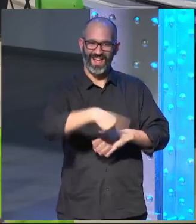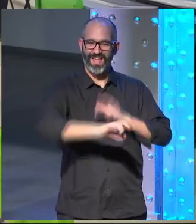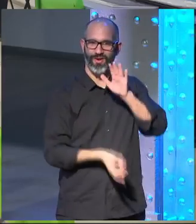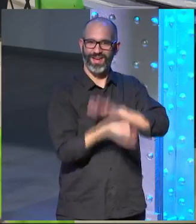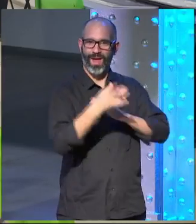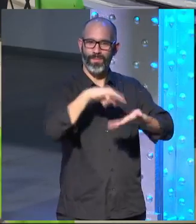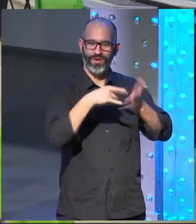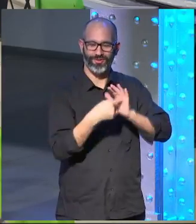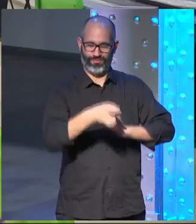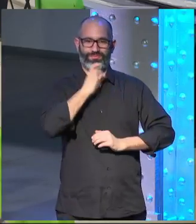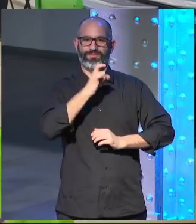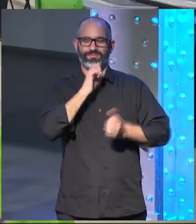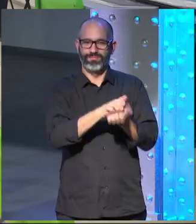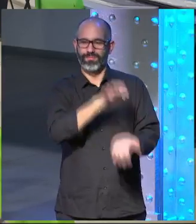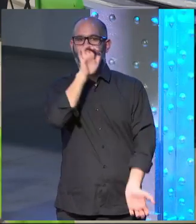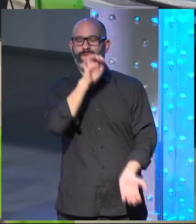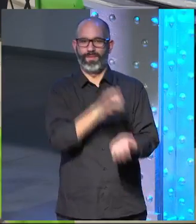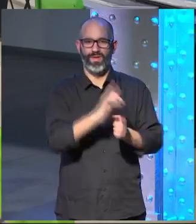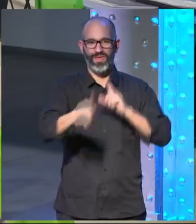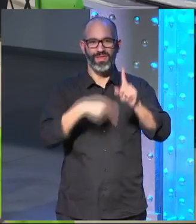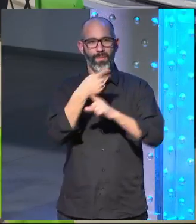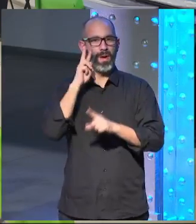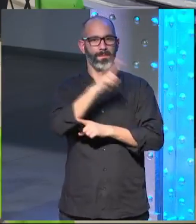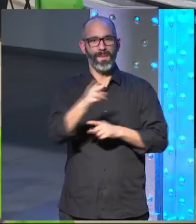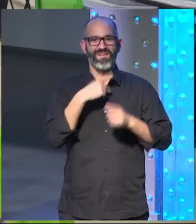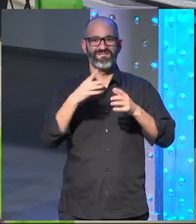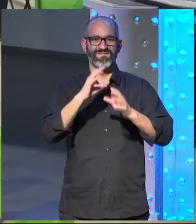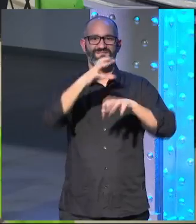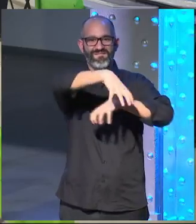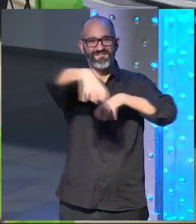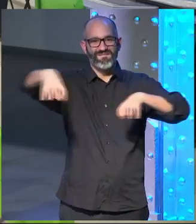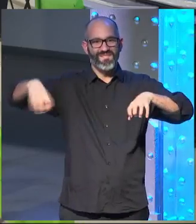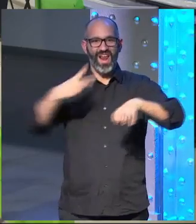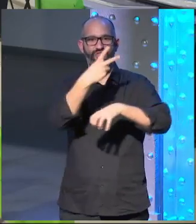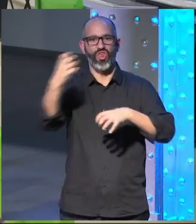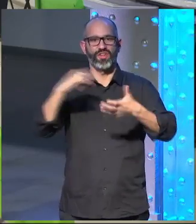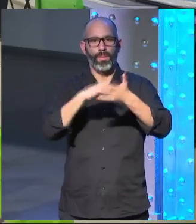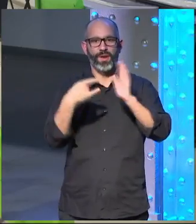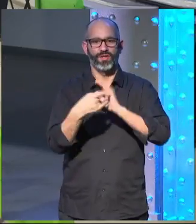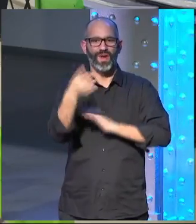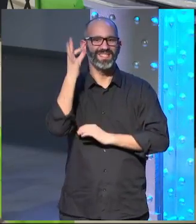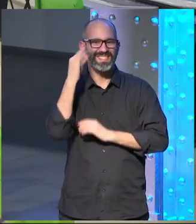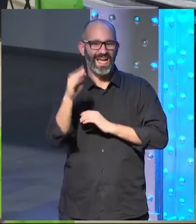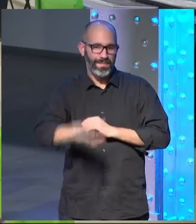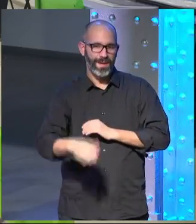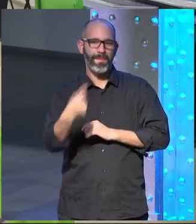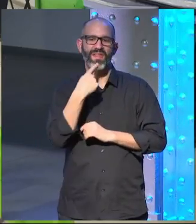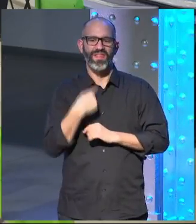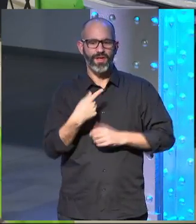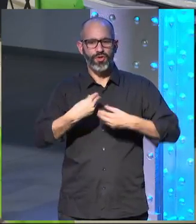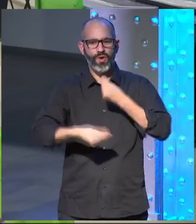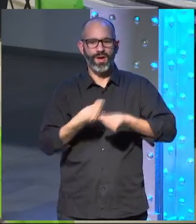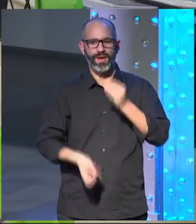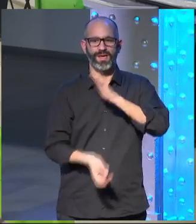proyecto. Y te encuentras luego una feria, 200 proyectos de 12 años, donde me dice una chica, mira, he hecho un aparato